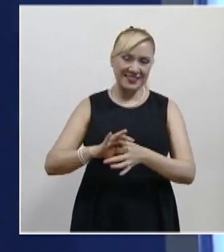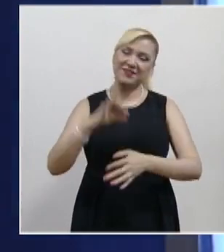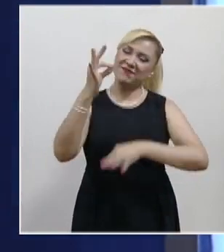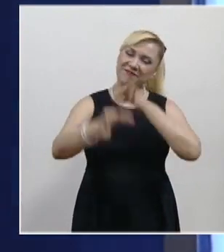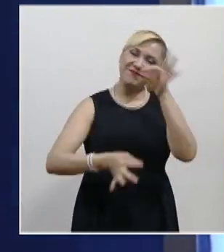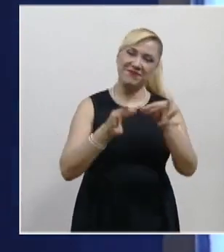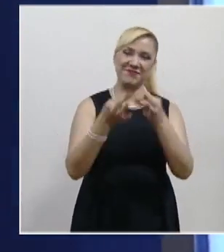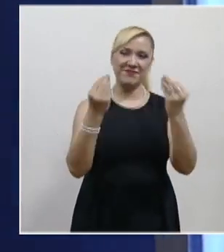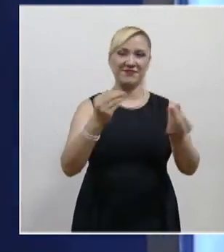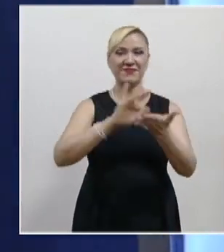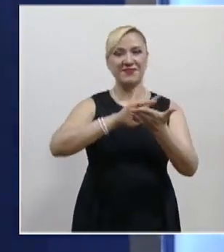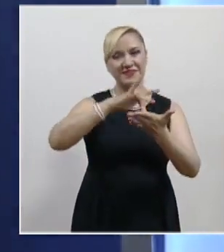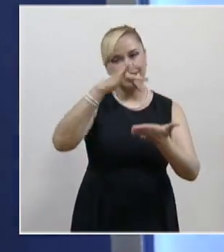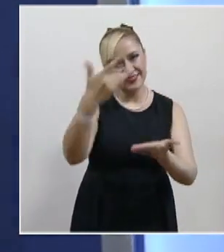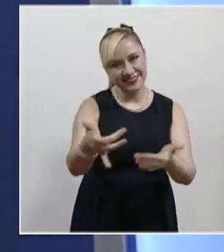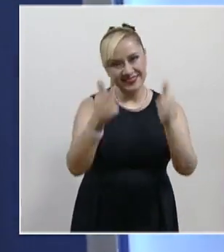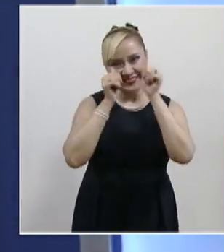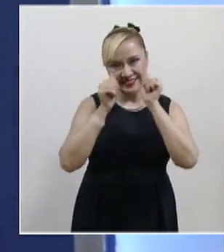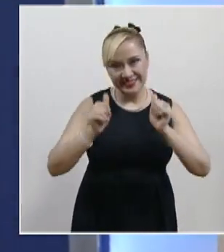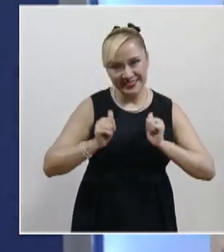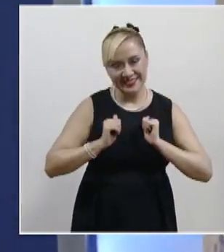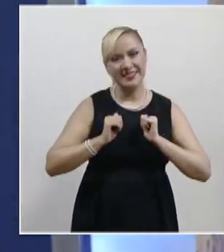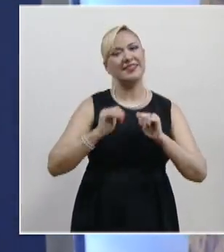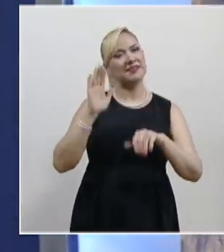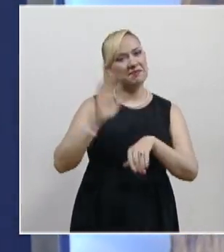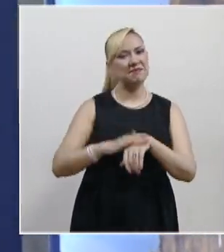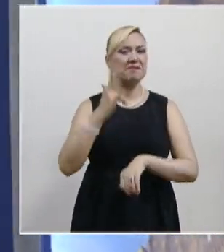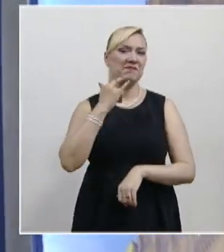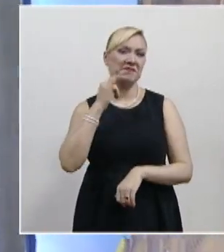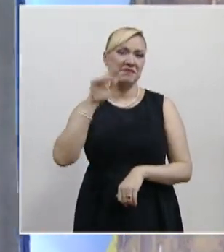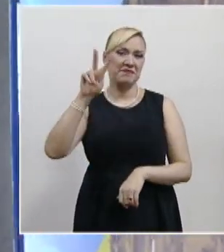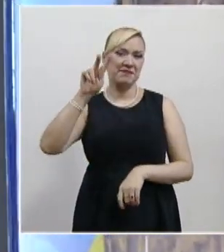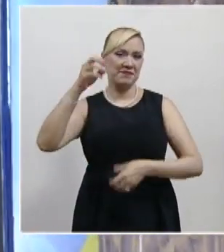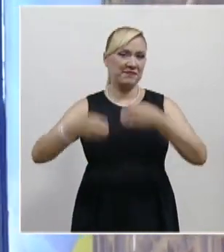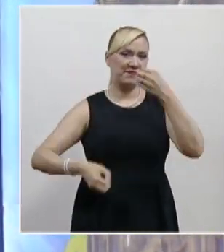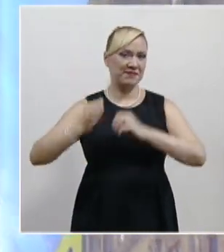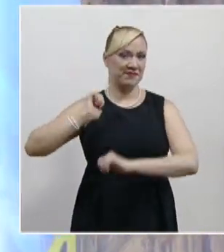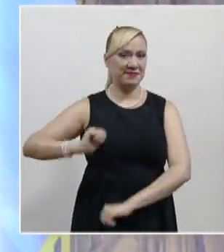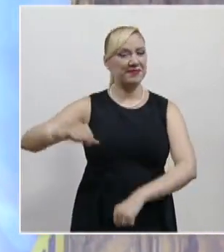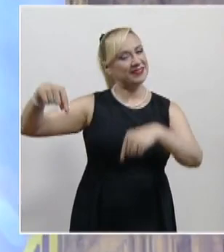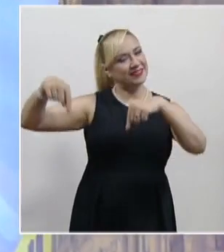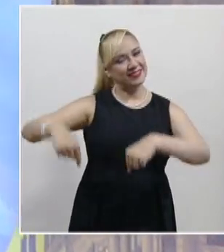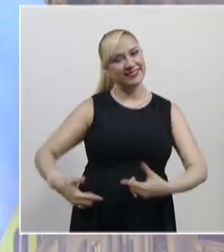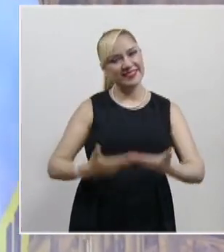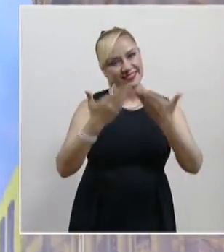esta emisión, como siempre agradeciendo su compañía e invitándole a mantenerse pendiente